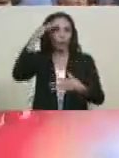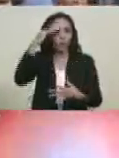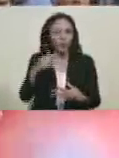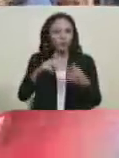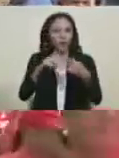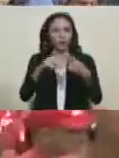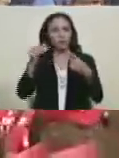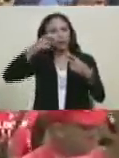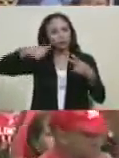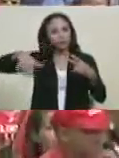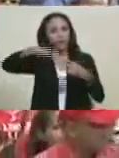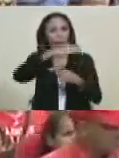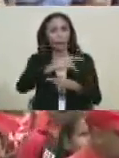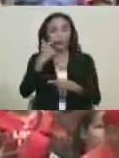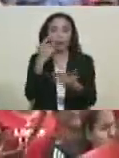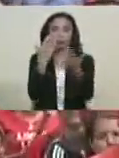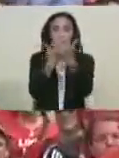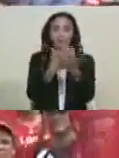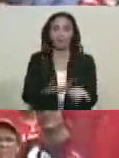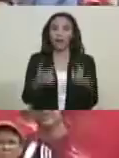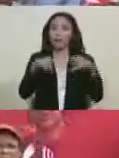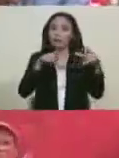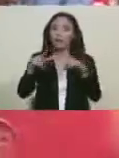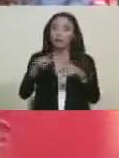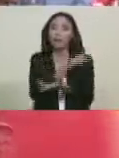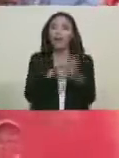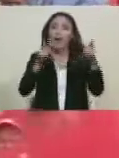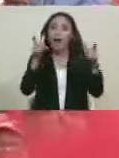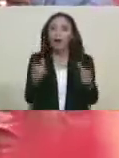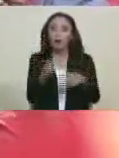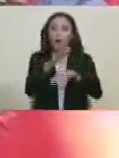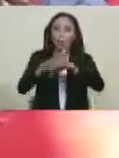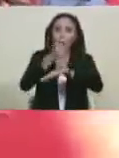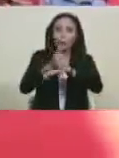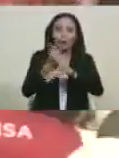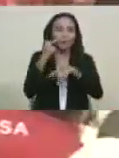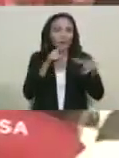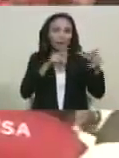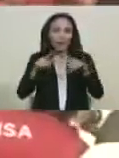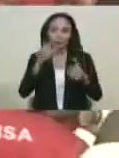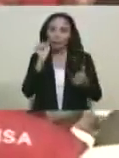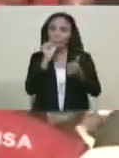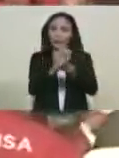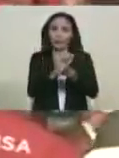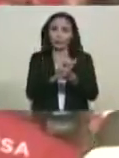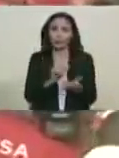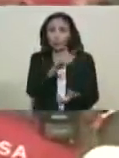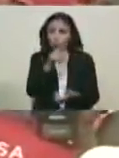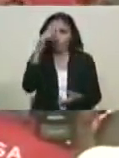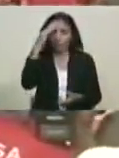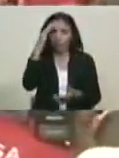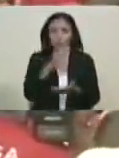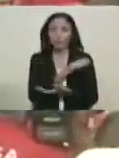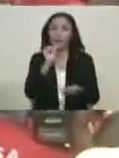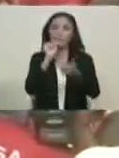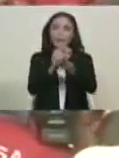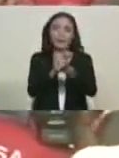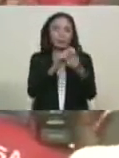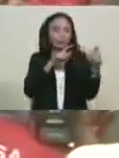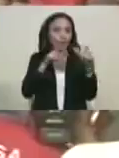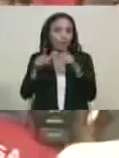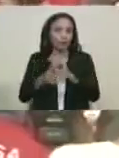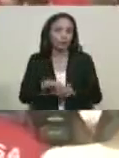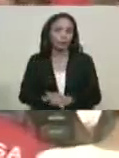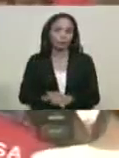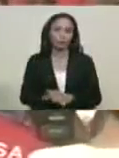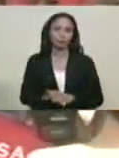criminales que están capturados convictos y confesos como lo sabe venezuela capturados infraganti